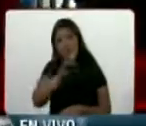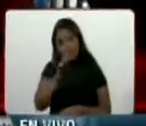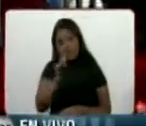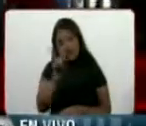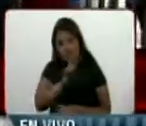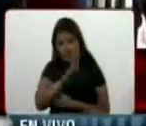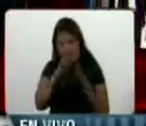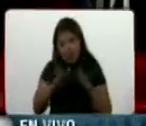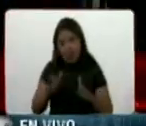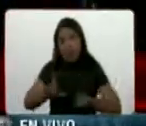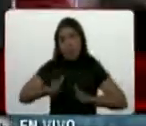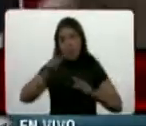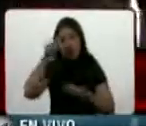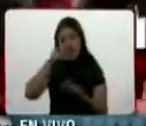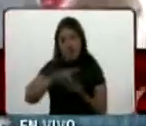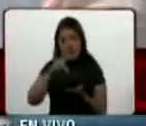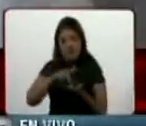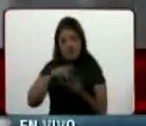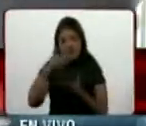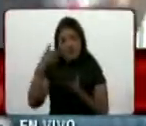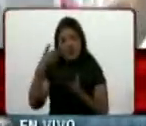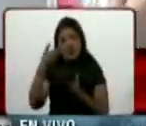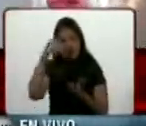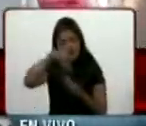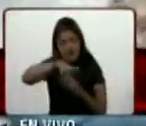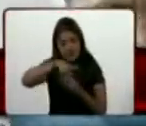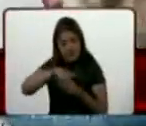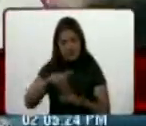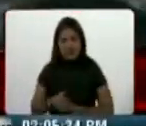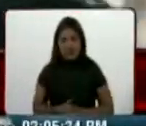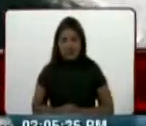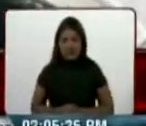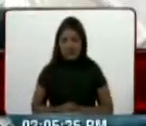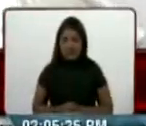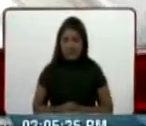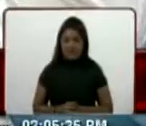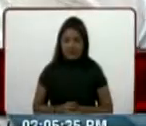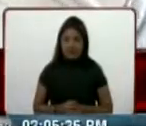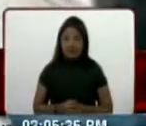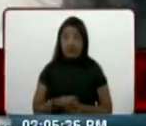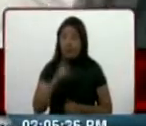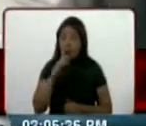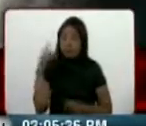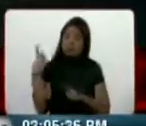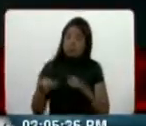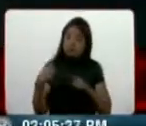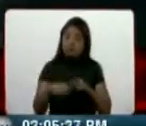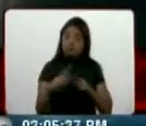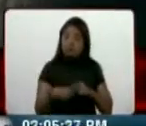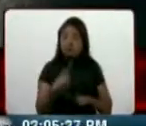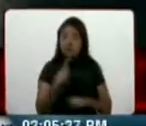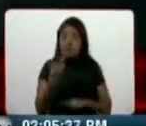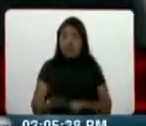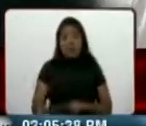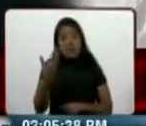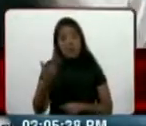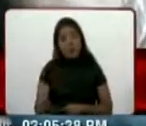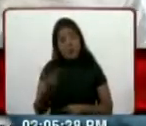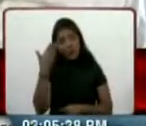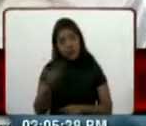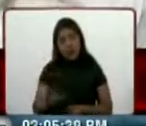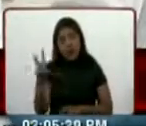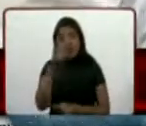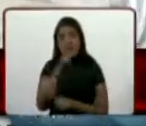tiene la posibilidad hoy de ejercer su derecho a voto. Nicolás Maduro en diferentes oportunidades ha recalcado la importancia que tiene que los